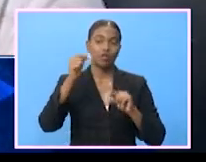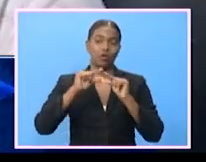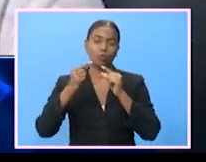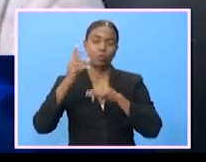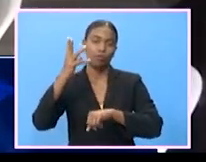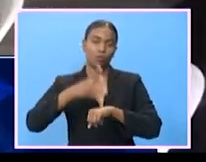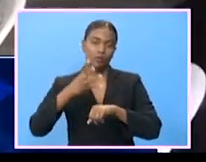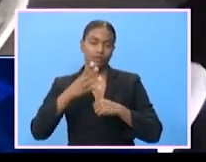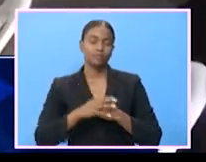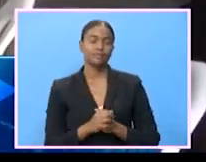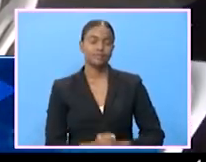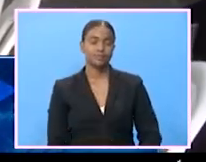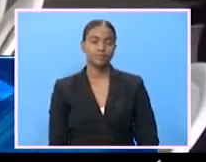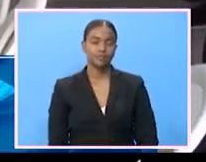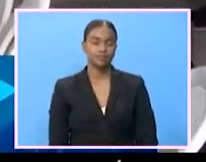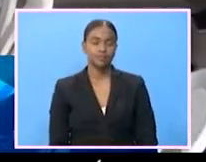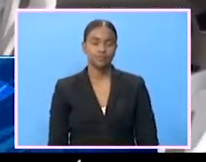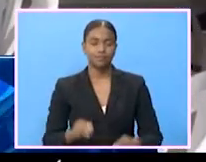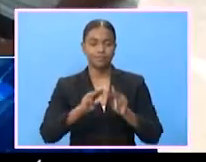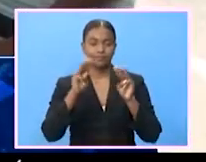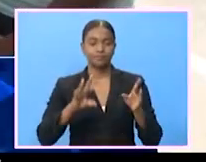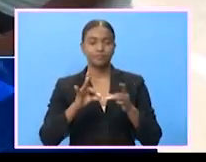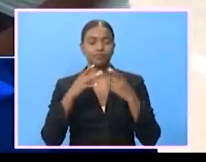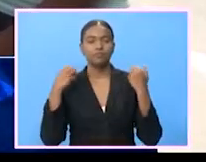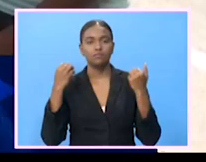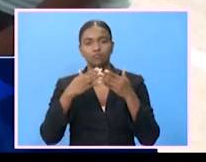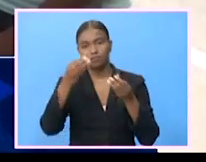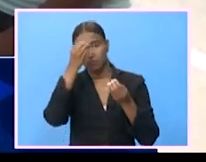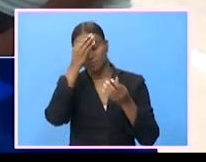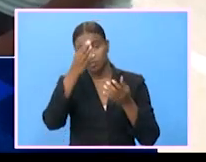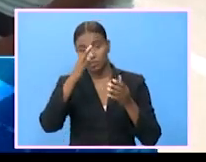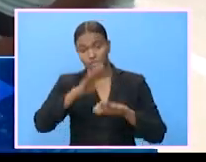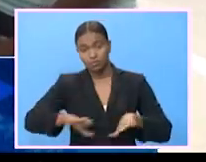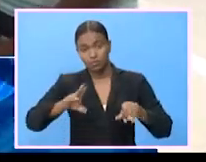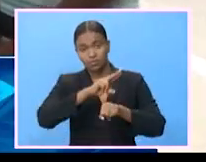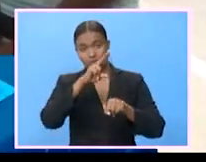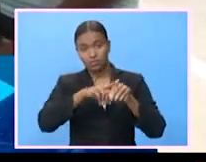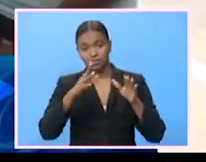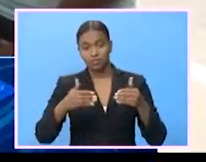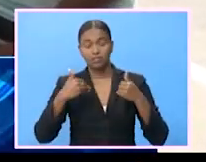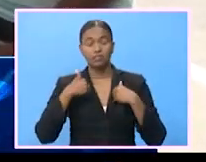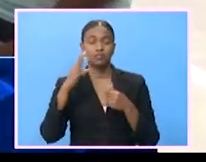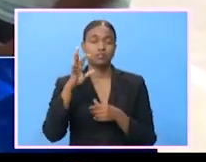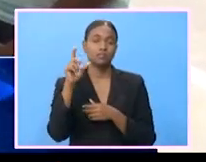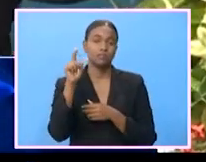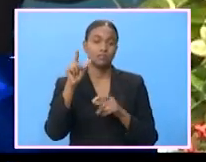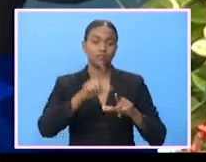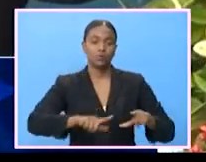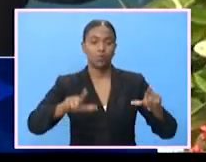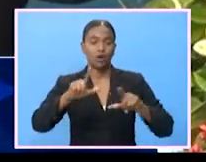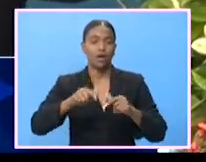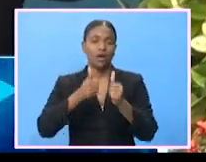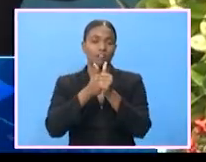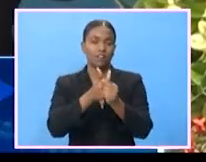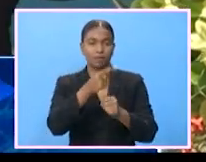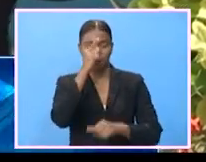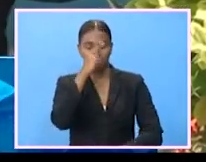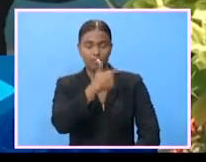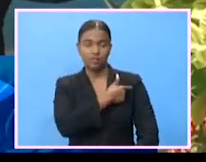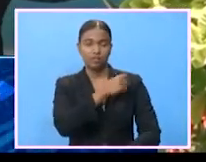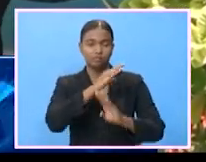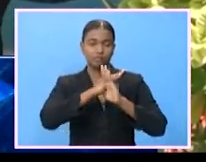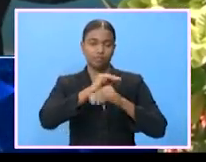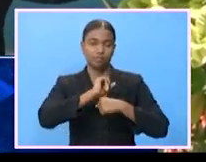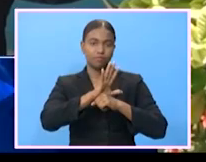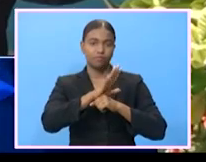cuarta. El Ministerio de Salud Pública informó que a nivel nacional cuenta con 420 puestos fijos de vacunación contra